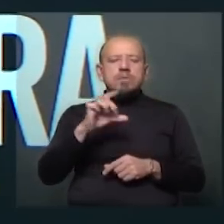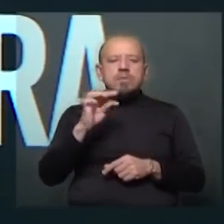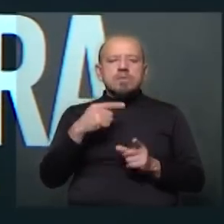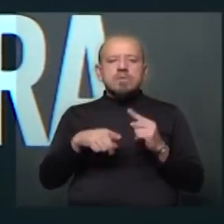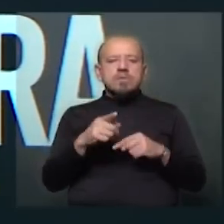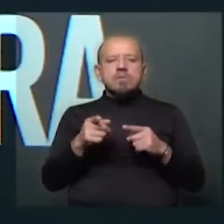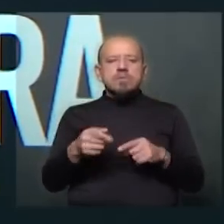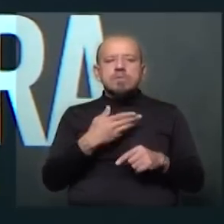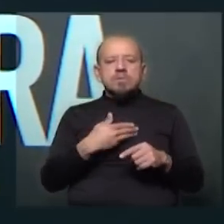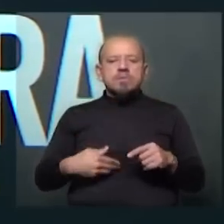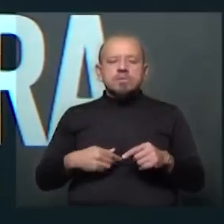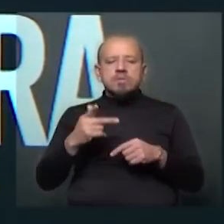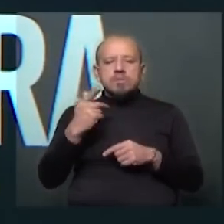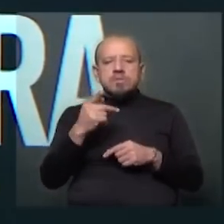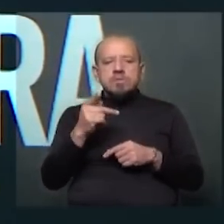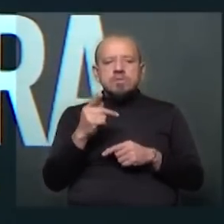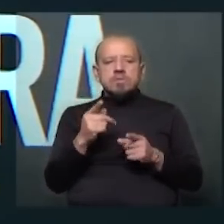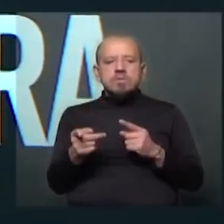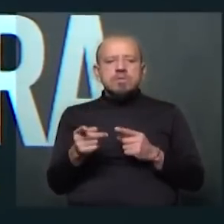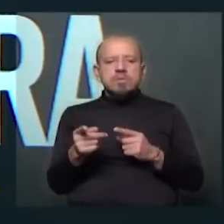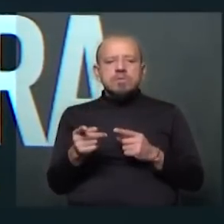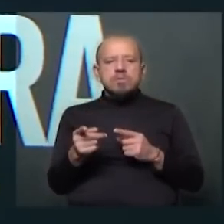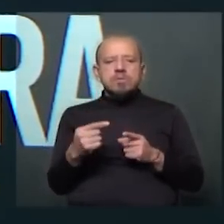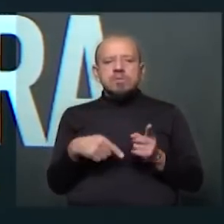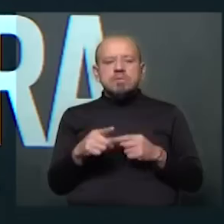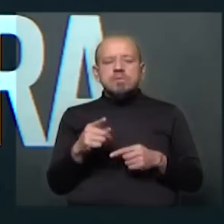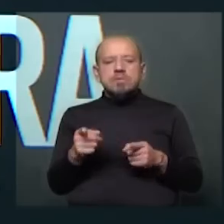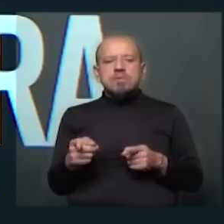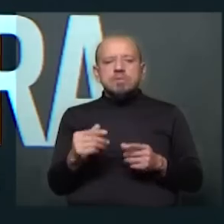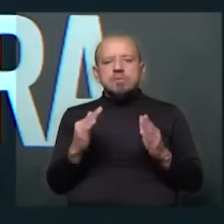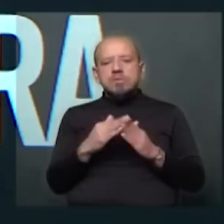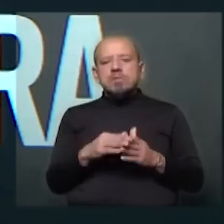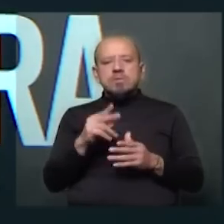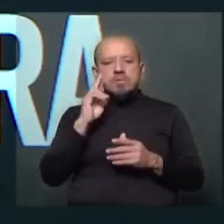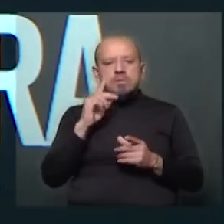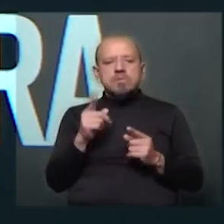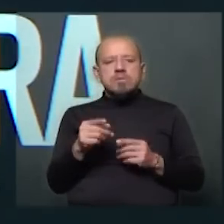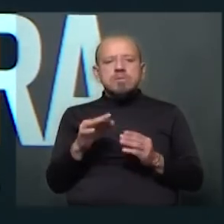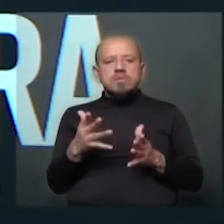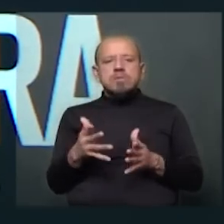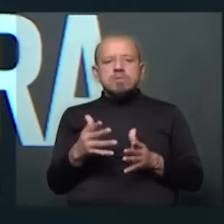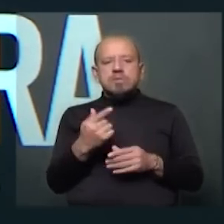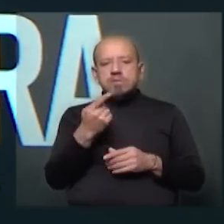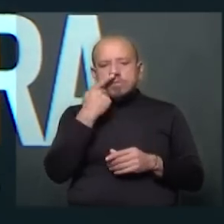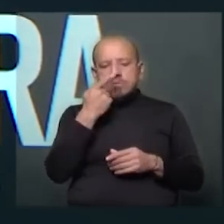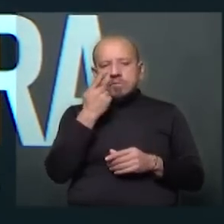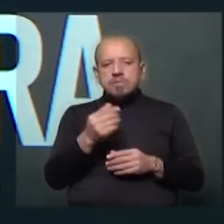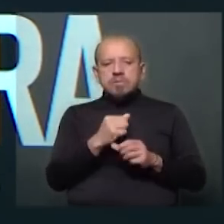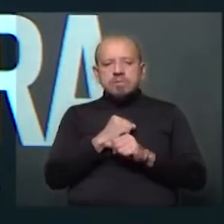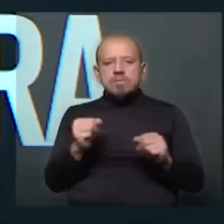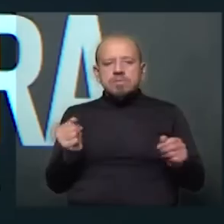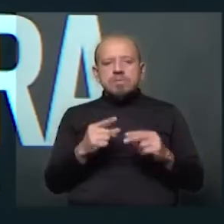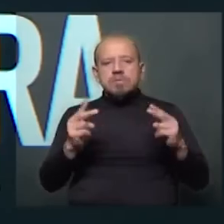la época del gobierno kisnerista del gobierno de Néstor kirner a la casa rosada en el que es muy interesante lo pueden buscar así